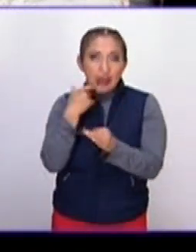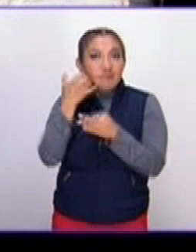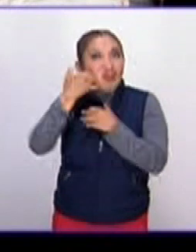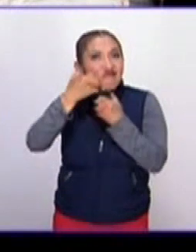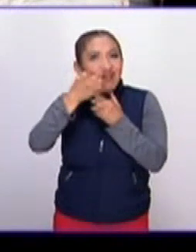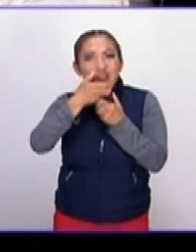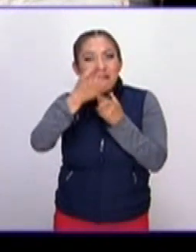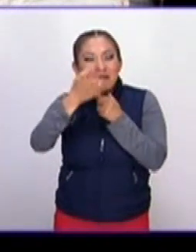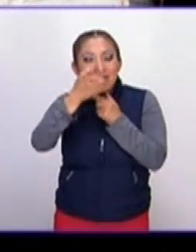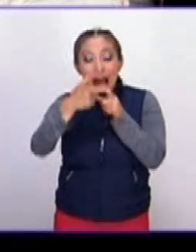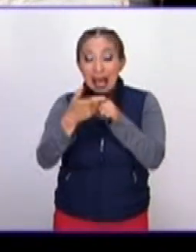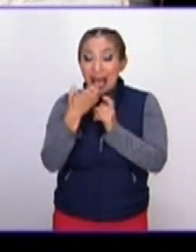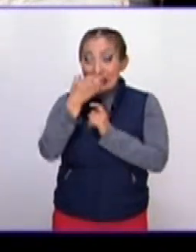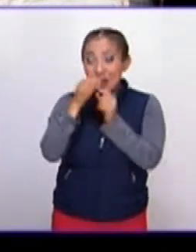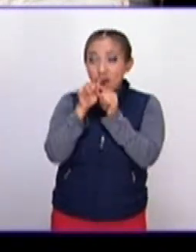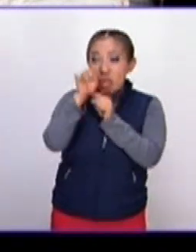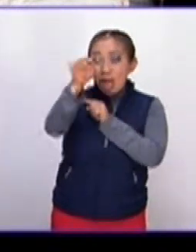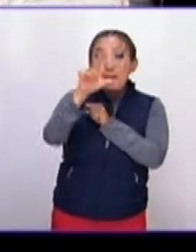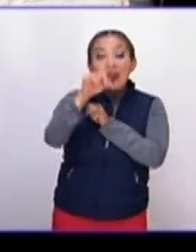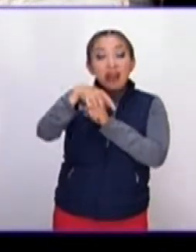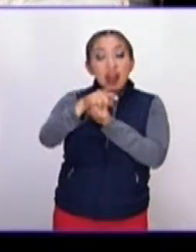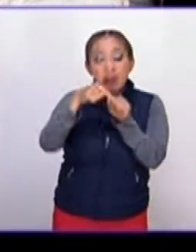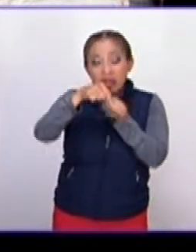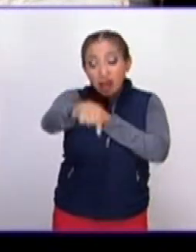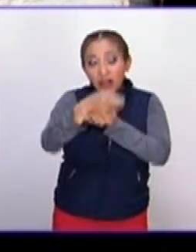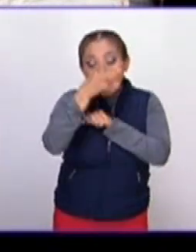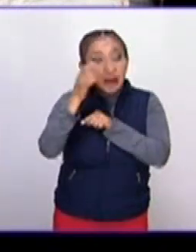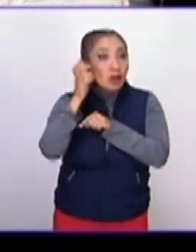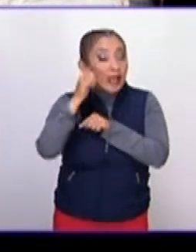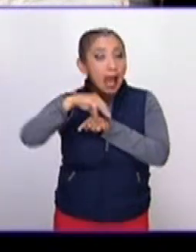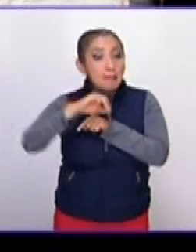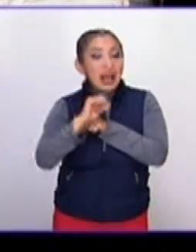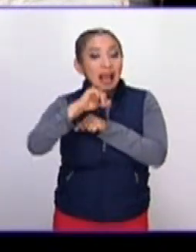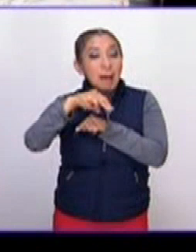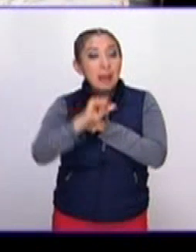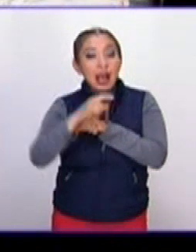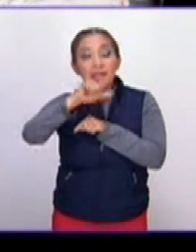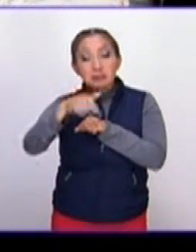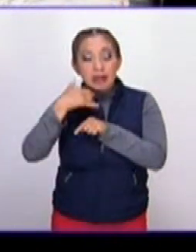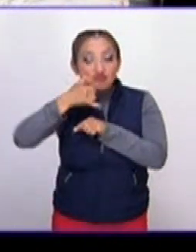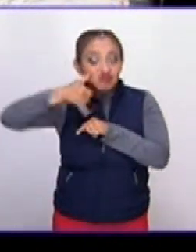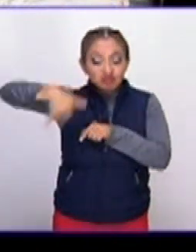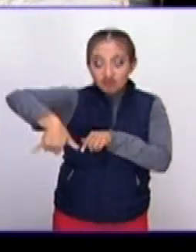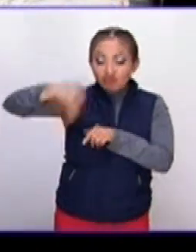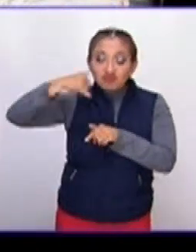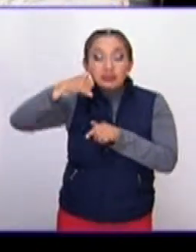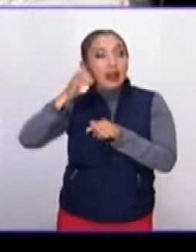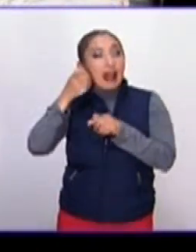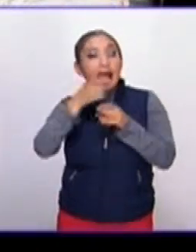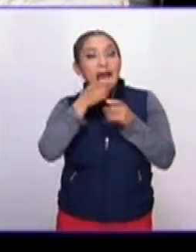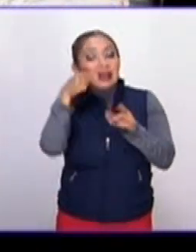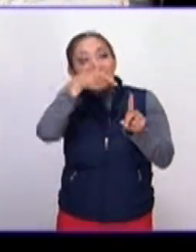transmitir. Y ese radio, a lo más que transmitiera 20 kilómetros, o sea que me escuchaba en la mecameca, de ahí descolgaban un teléfono y se comunicaban a